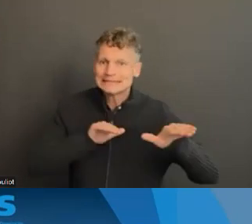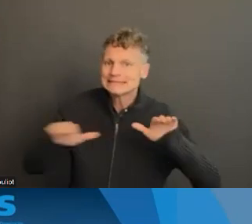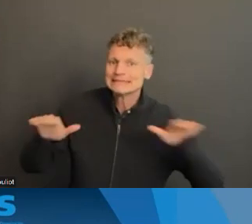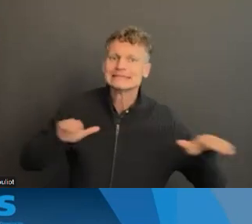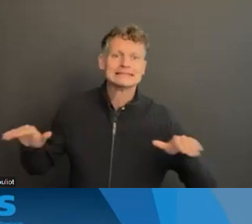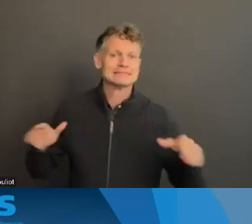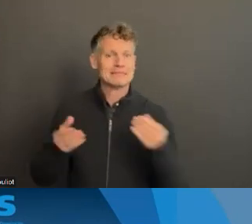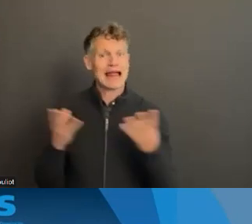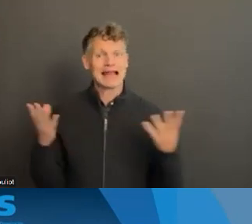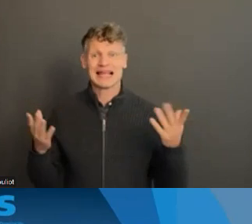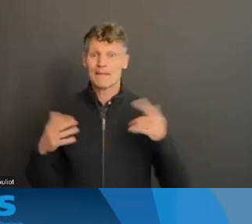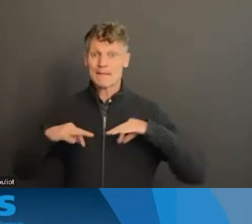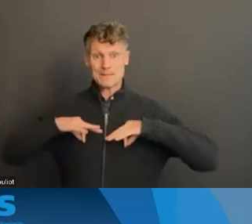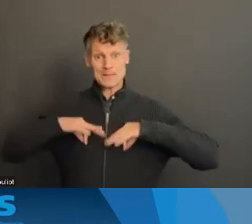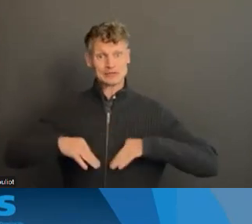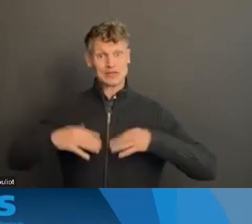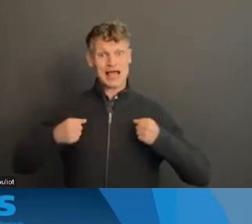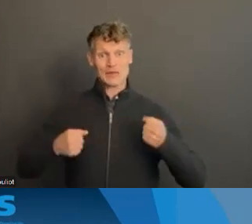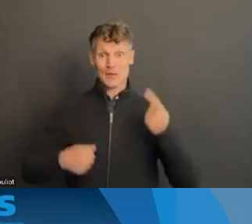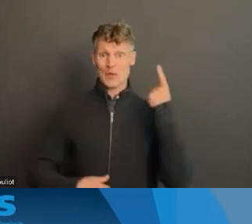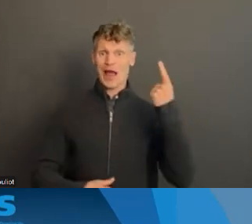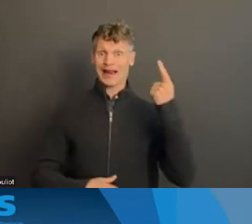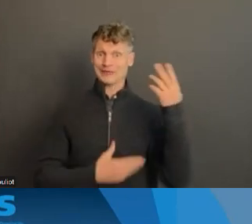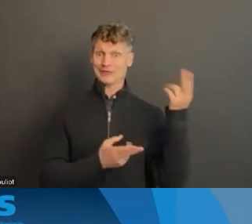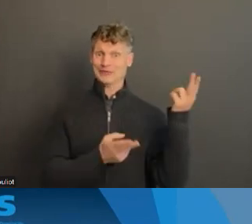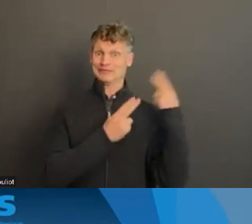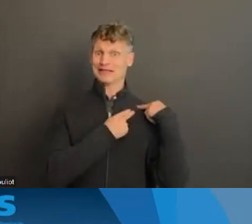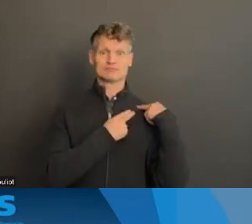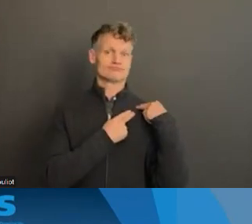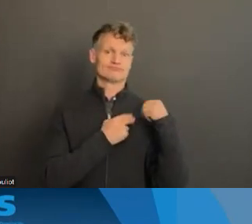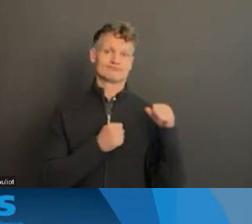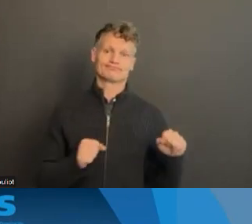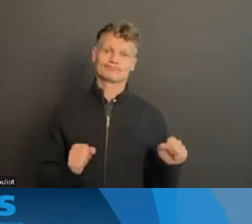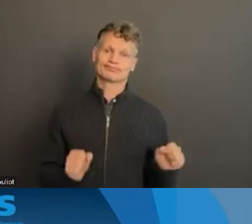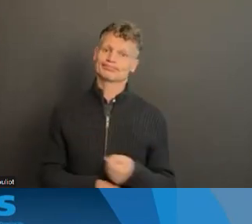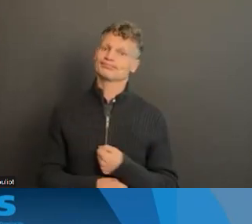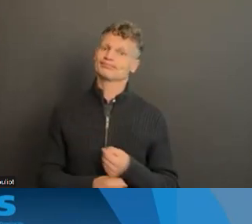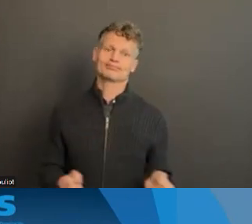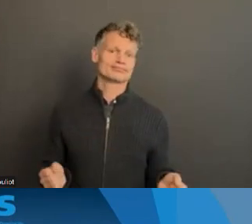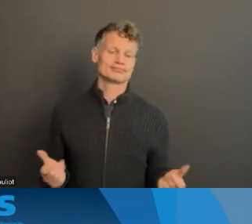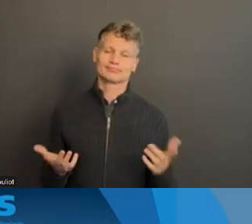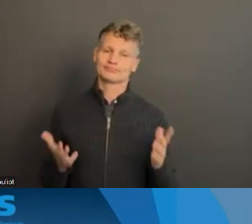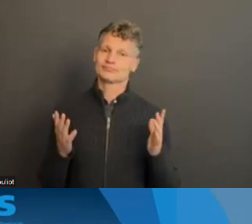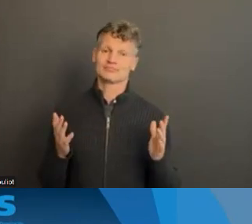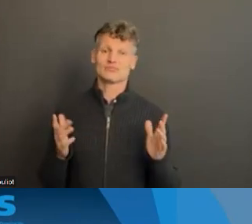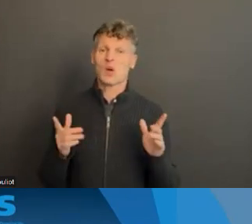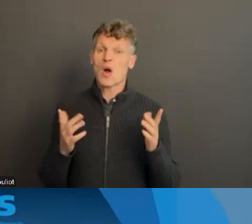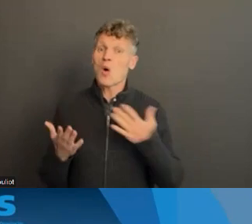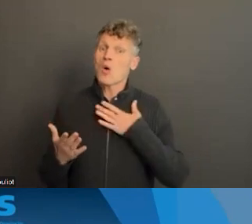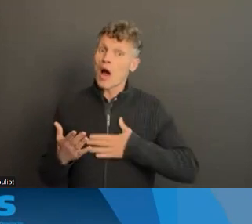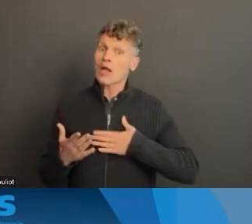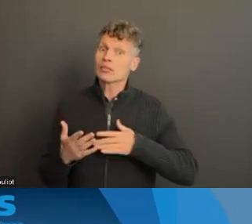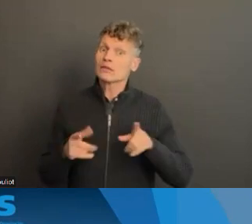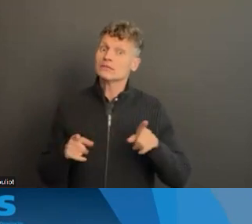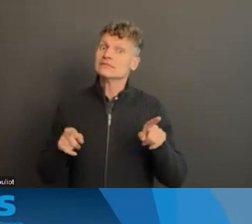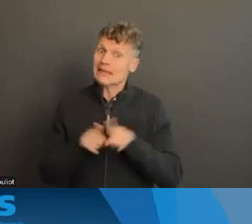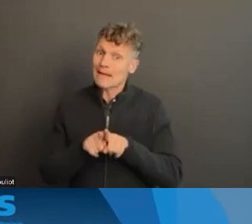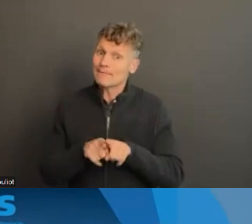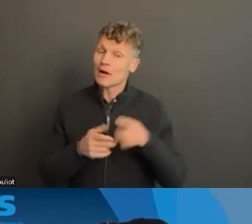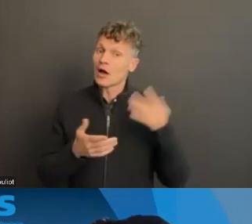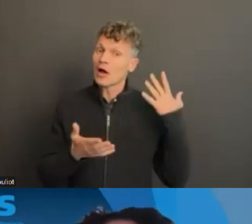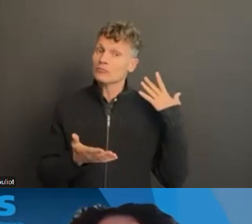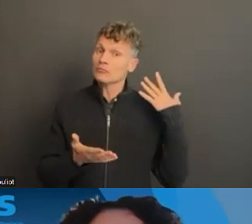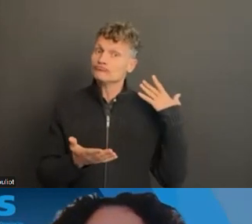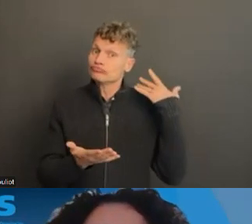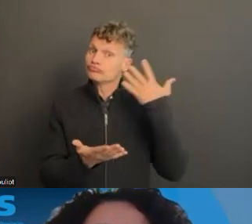del Ministerio de la Salud, así que tenemos que seguir haciendo lo mismo que hemos hecho ahora por décadas para acelerar